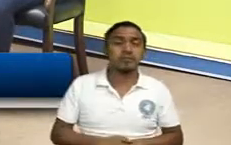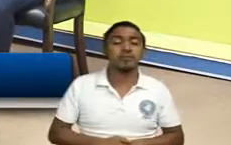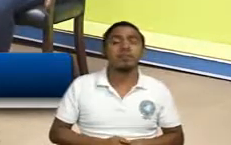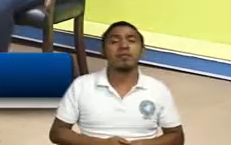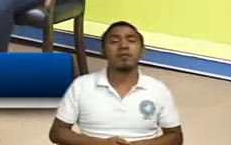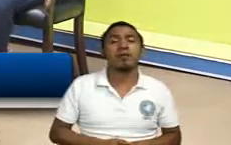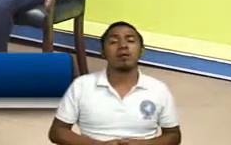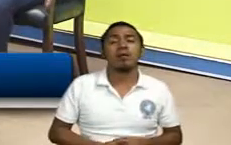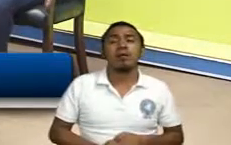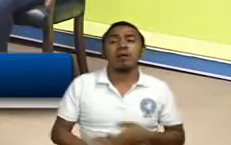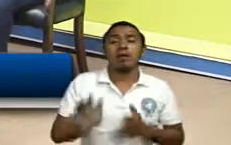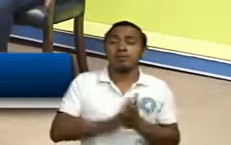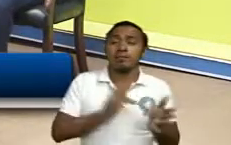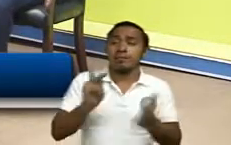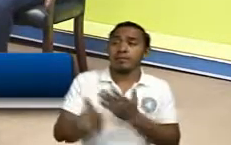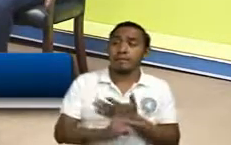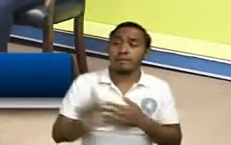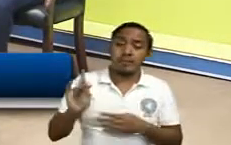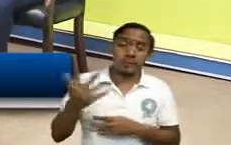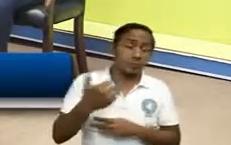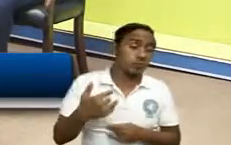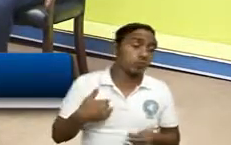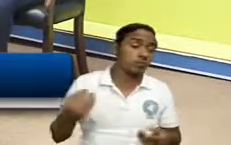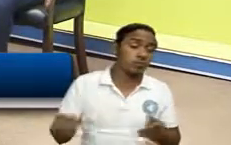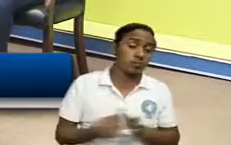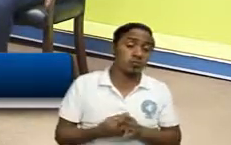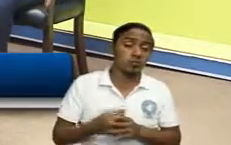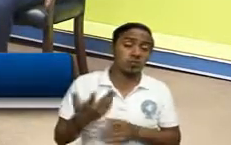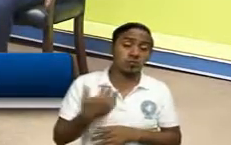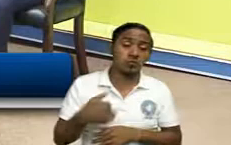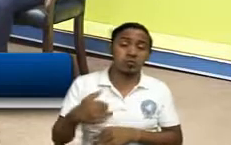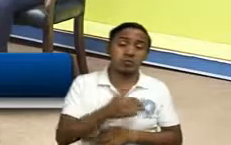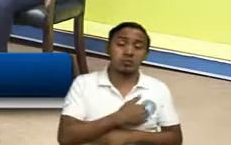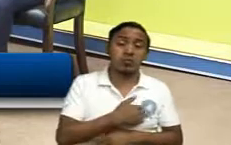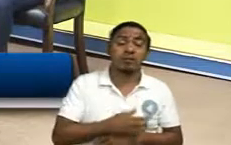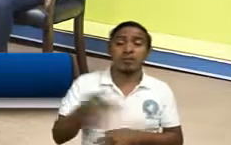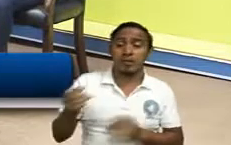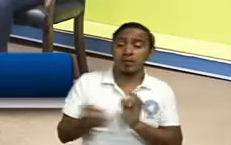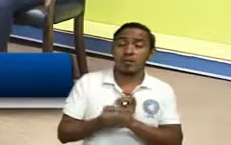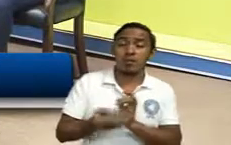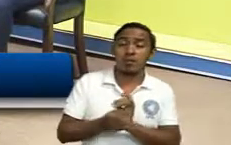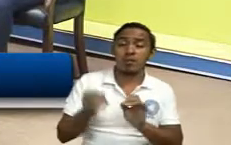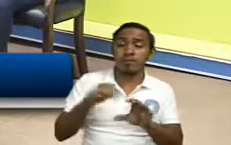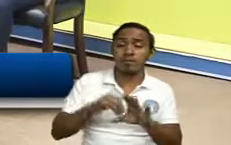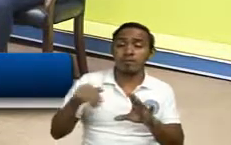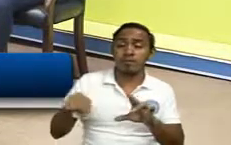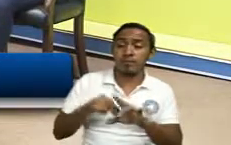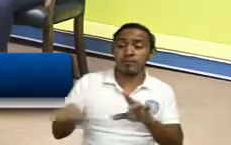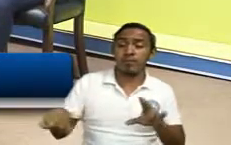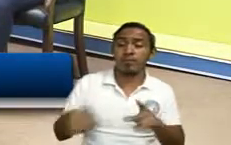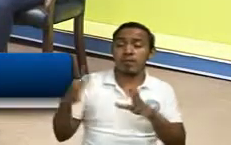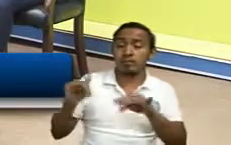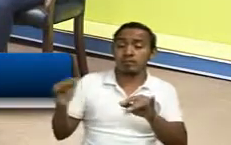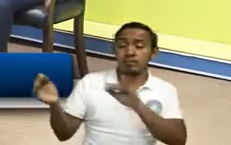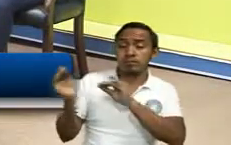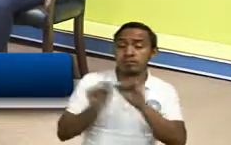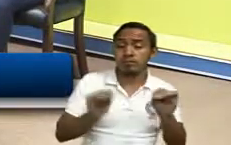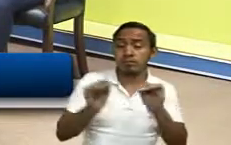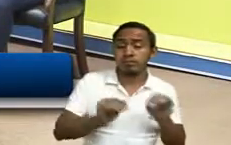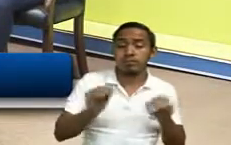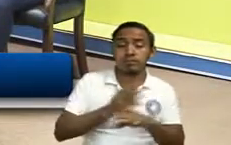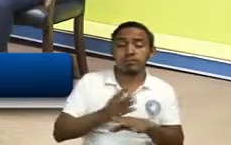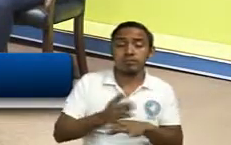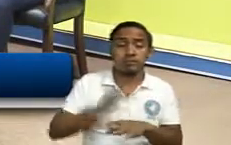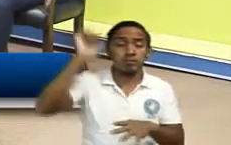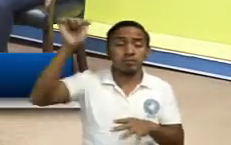digo, el programa incluye a todos los ministerios, ¿verdad? Entonces, en este caso, el SINAPRED ha capacitado a todos estos grupos de